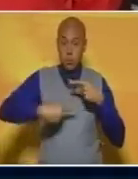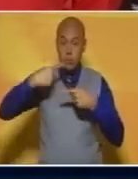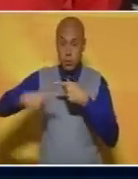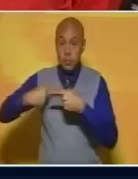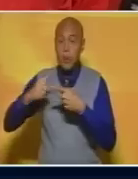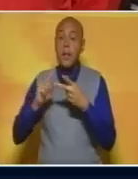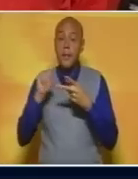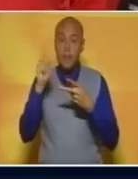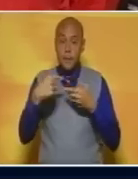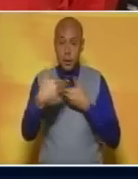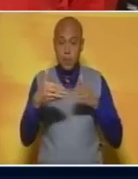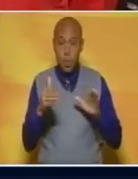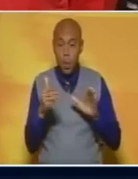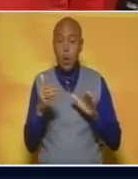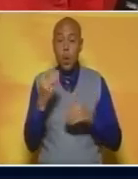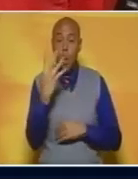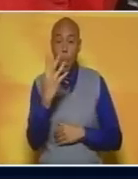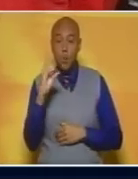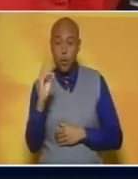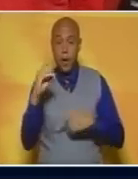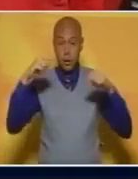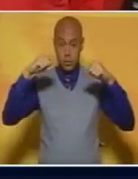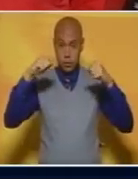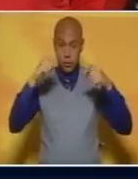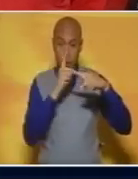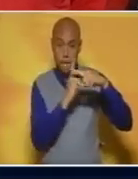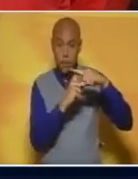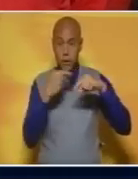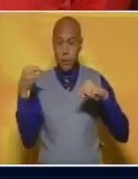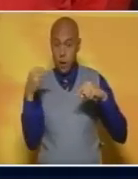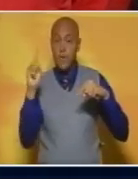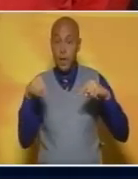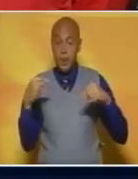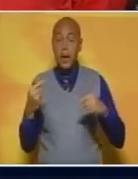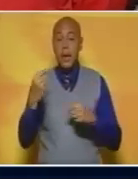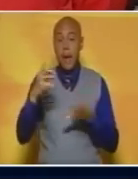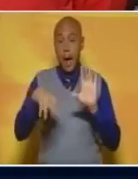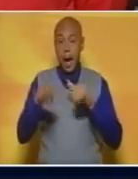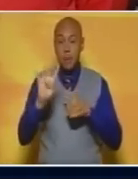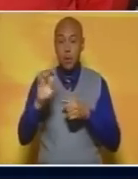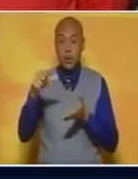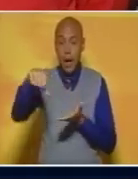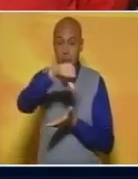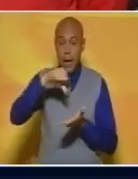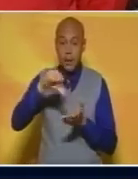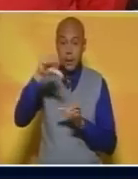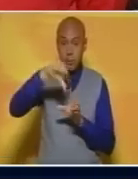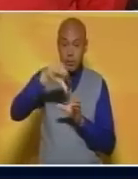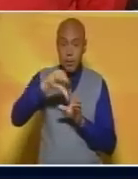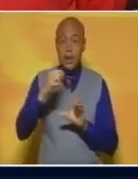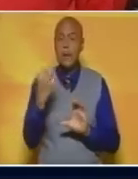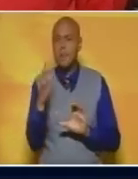una batería 4D y 14 litros de aceite. Eso está valorado para nosotros